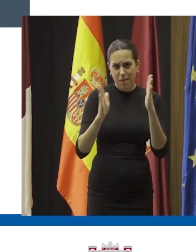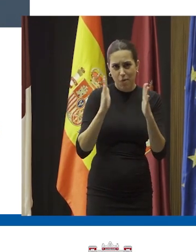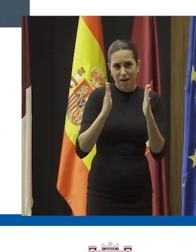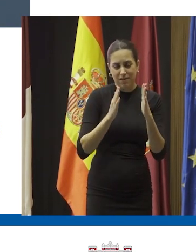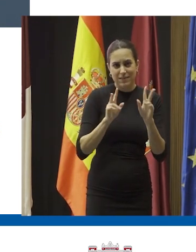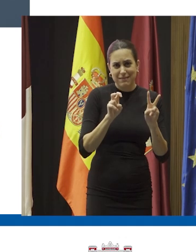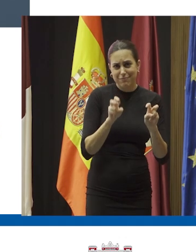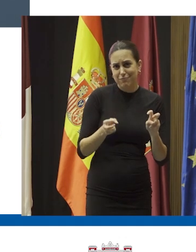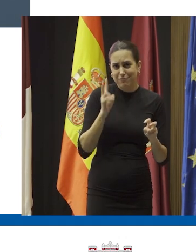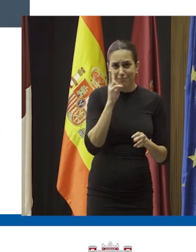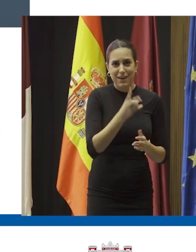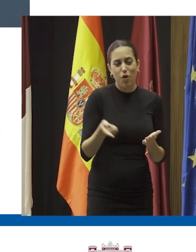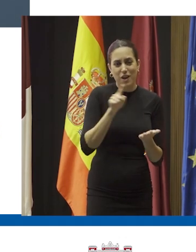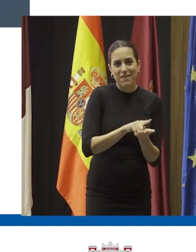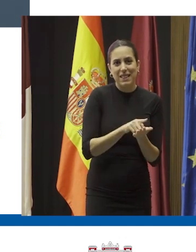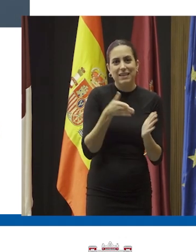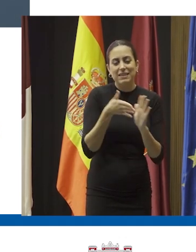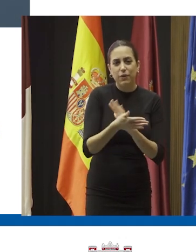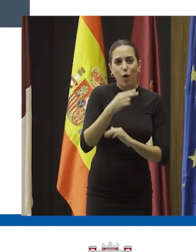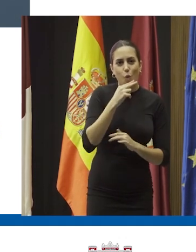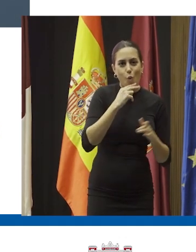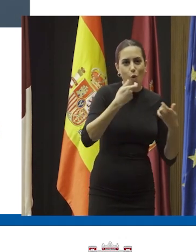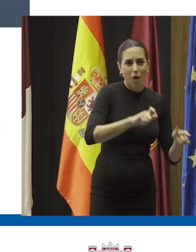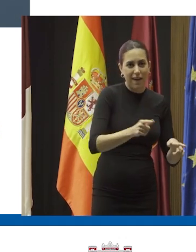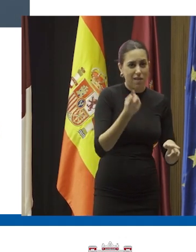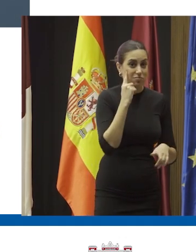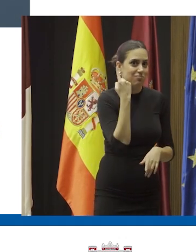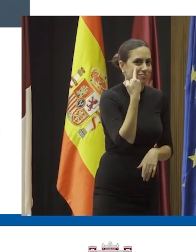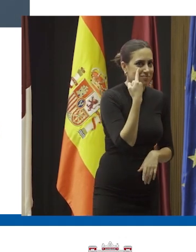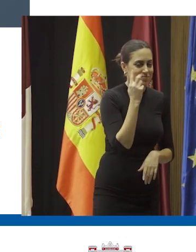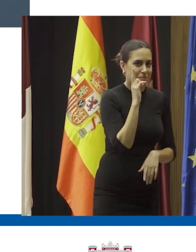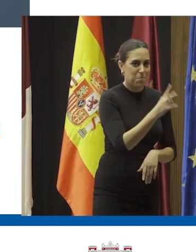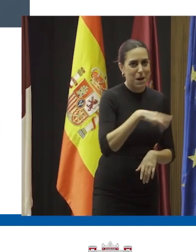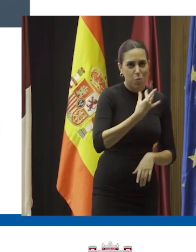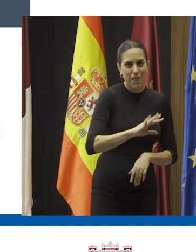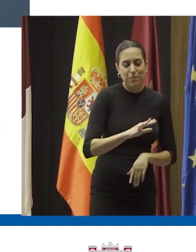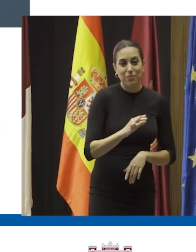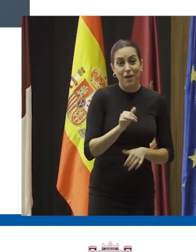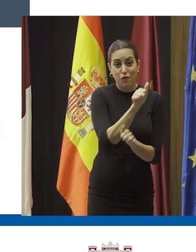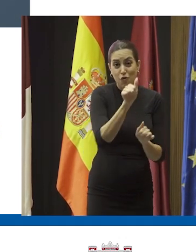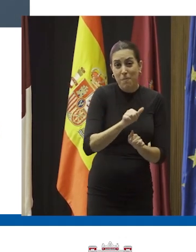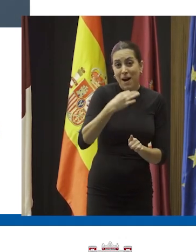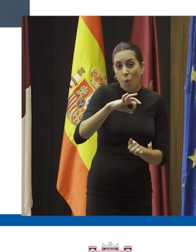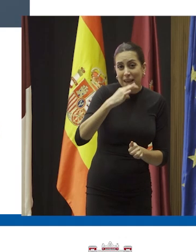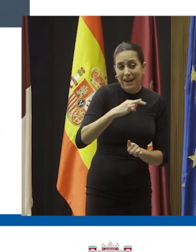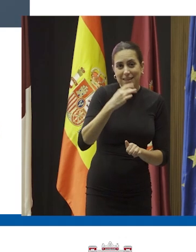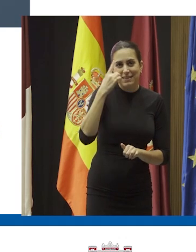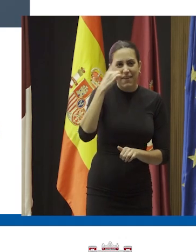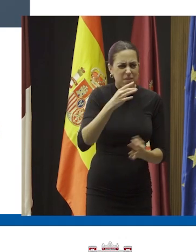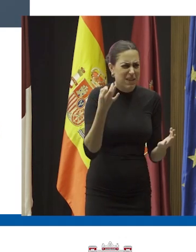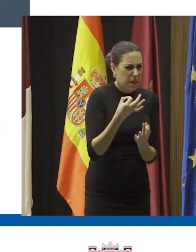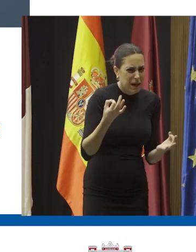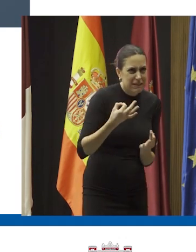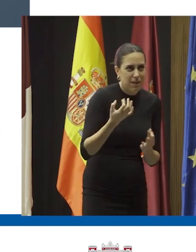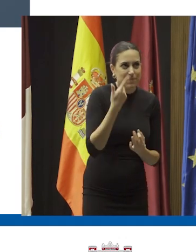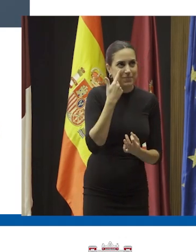la urología casi aparece. Porque claro, la única forma de saber qué está pasando en el interior de un cuerpo humano es apreciar, valorar sus